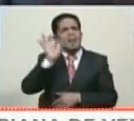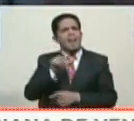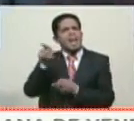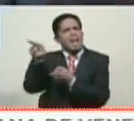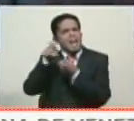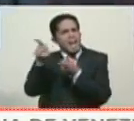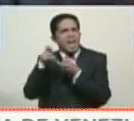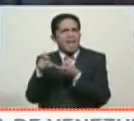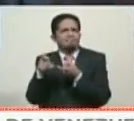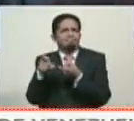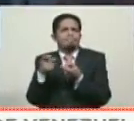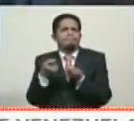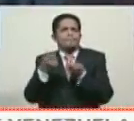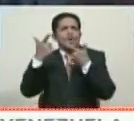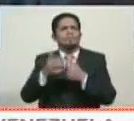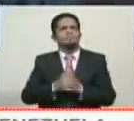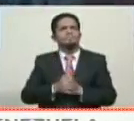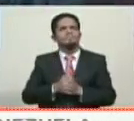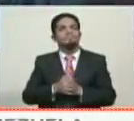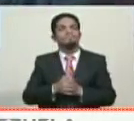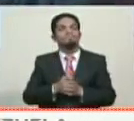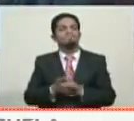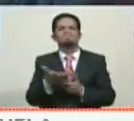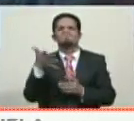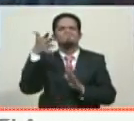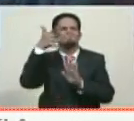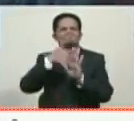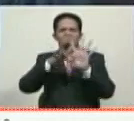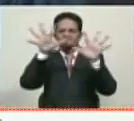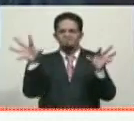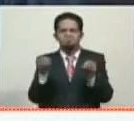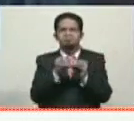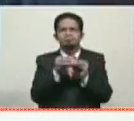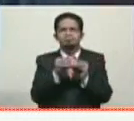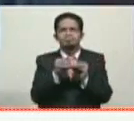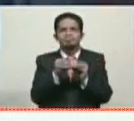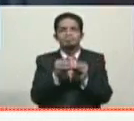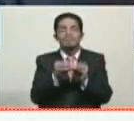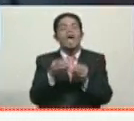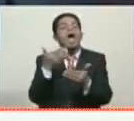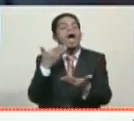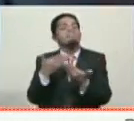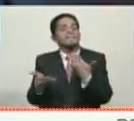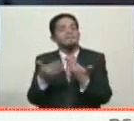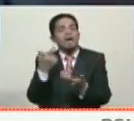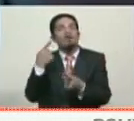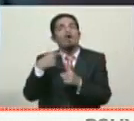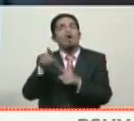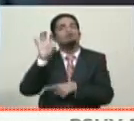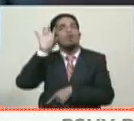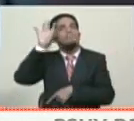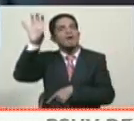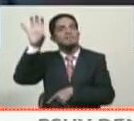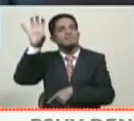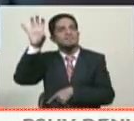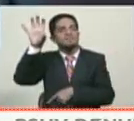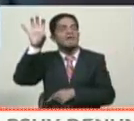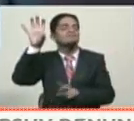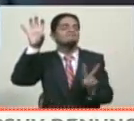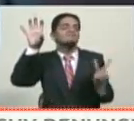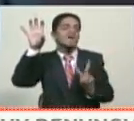pueblo. Todo esto indica y demuestra que a pesar de la hostilidad imperial, hoy Venezuela es un